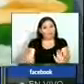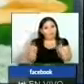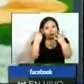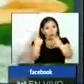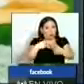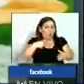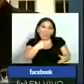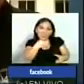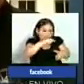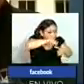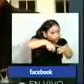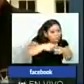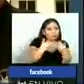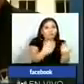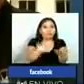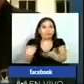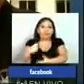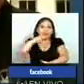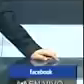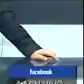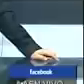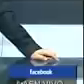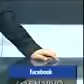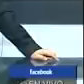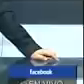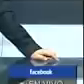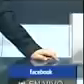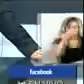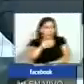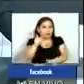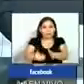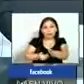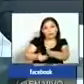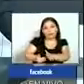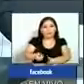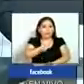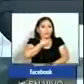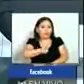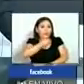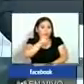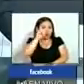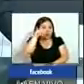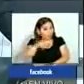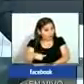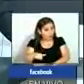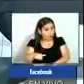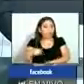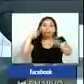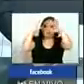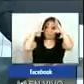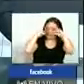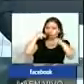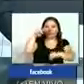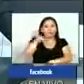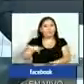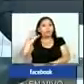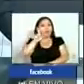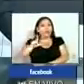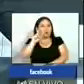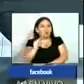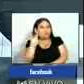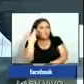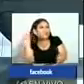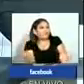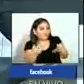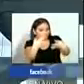cocina a los más necesitados. Bien, vamos a comenzar con las informaciones que tenemos para esta noche, esta noche de lunes. Vamos a comenzar